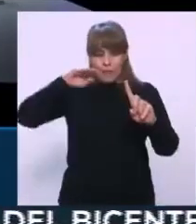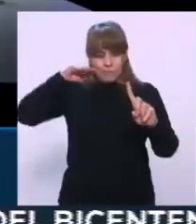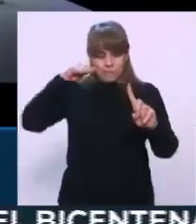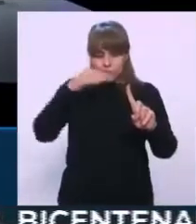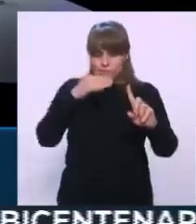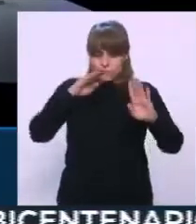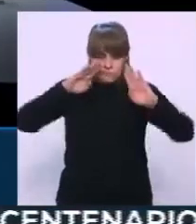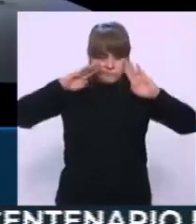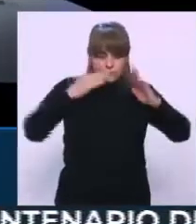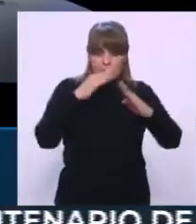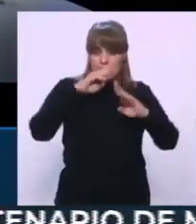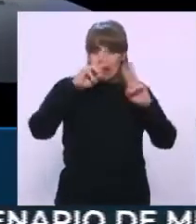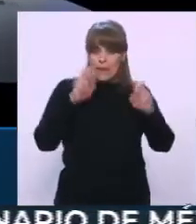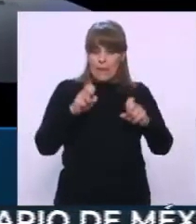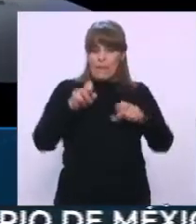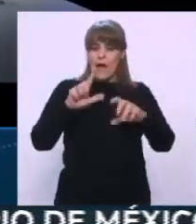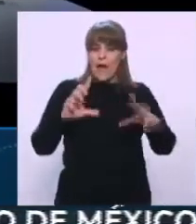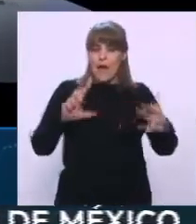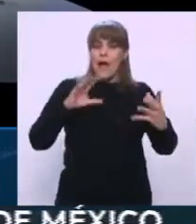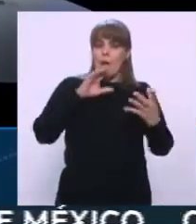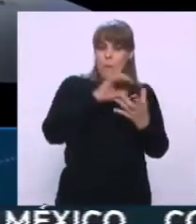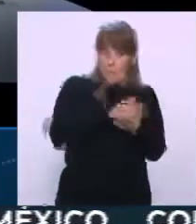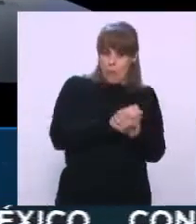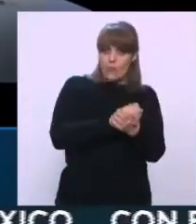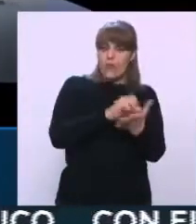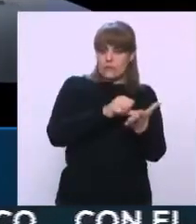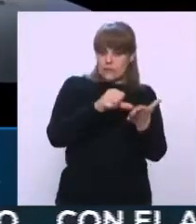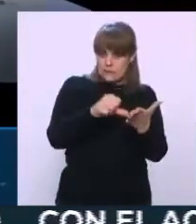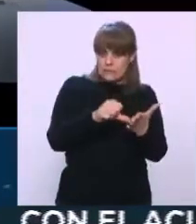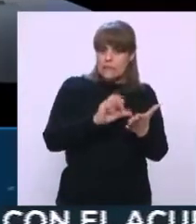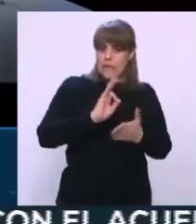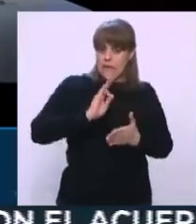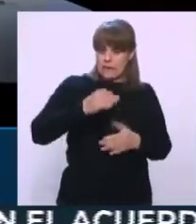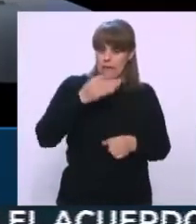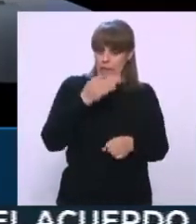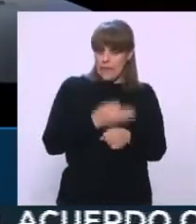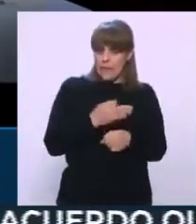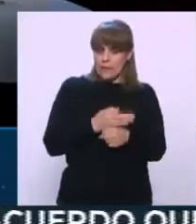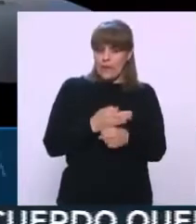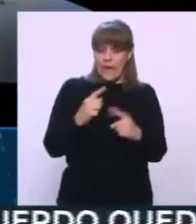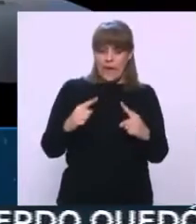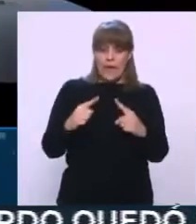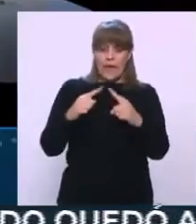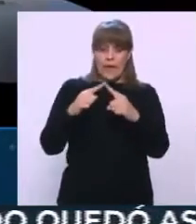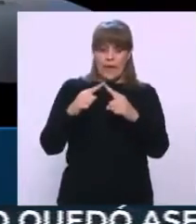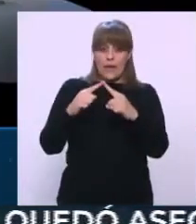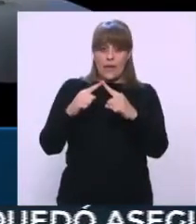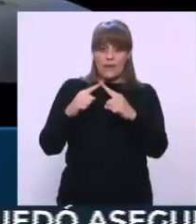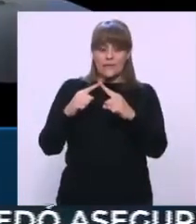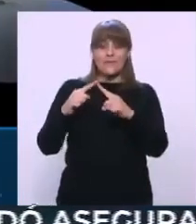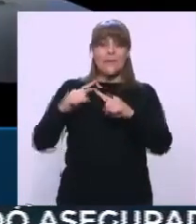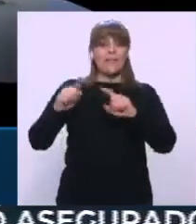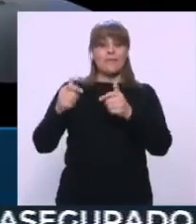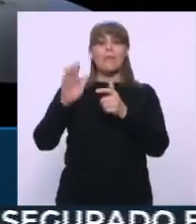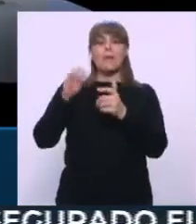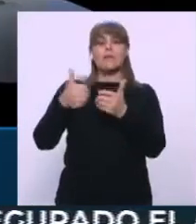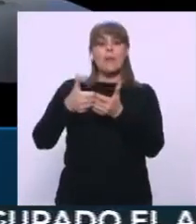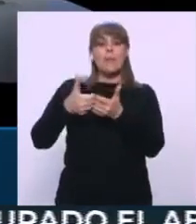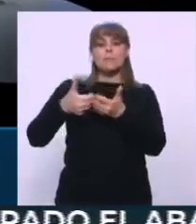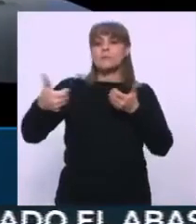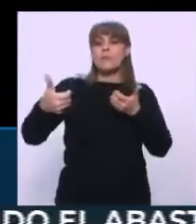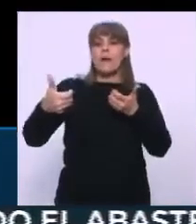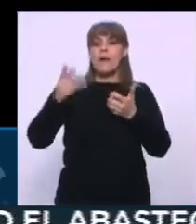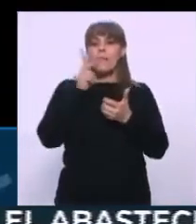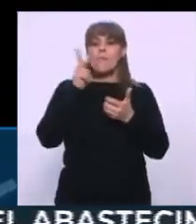los homosexuales, de la unión civil que ha planteado, la Iglesia está muy lejana del Papa, en su mayoría, no diría solamente